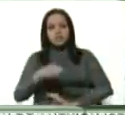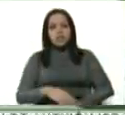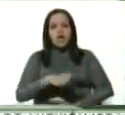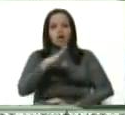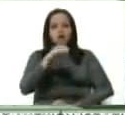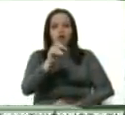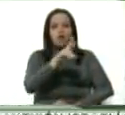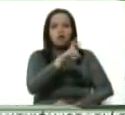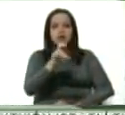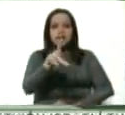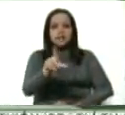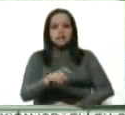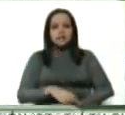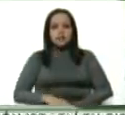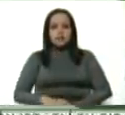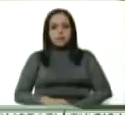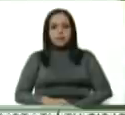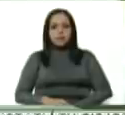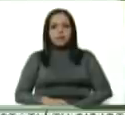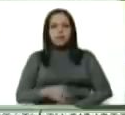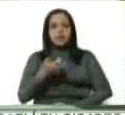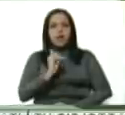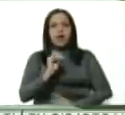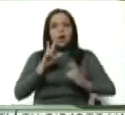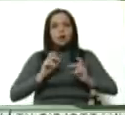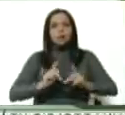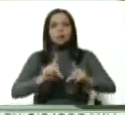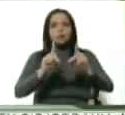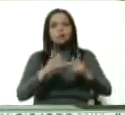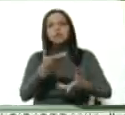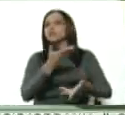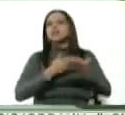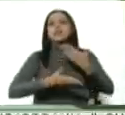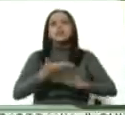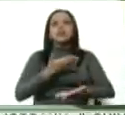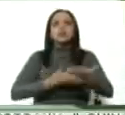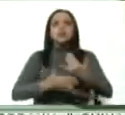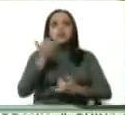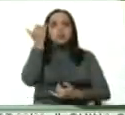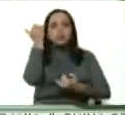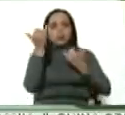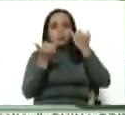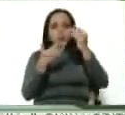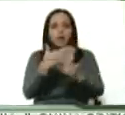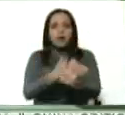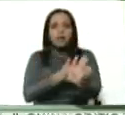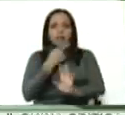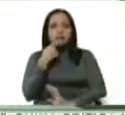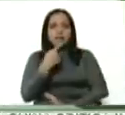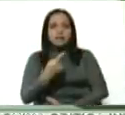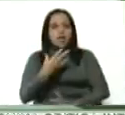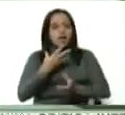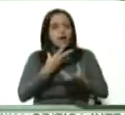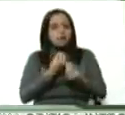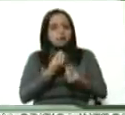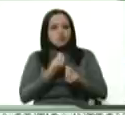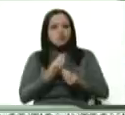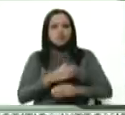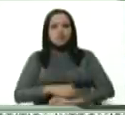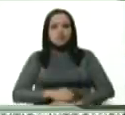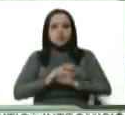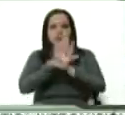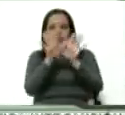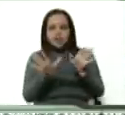Borrell, donde, bueno, tuvimos la oportunidad de intercambiar opiniones, como les decía, con mucha franqueza. Nosotros le